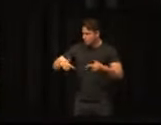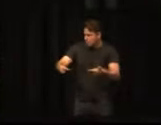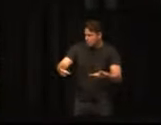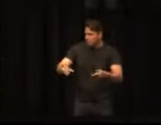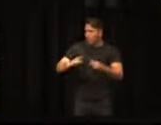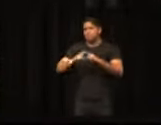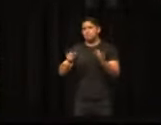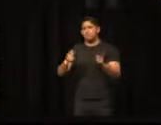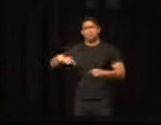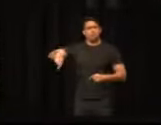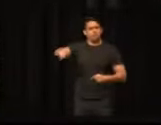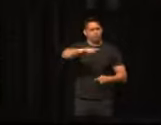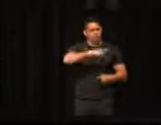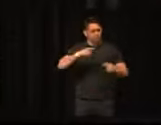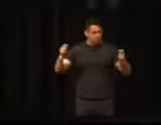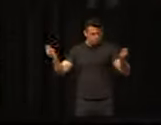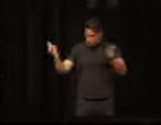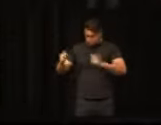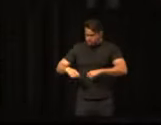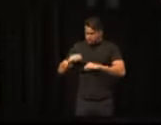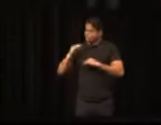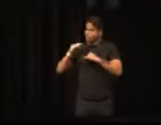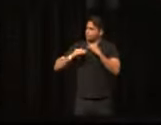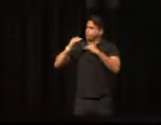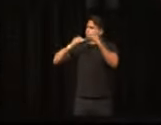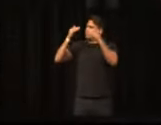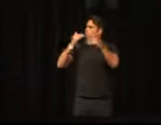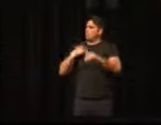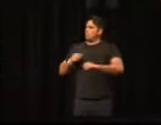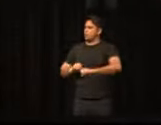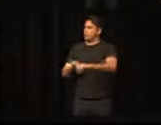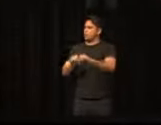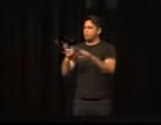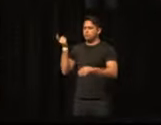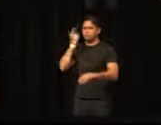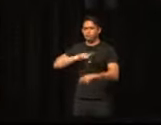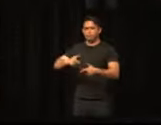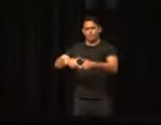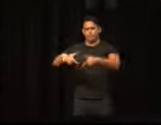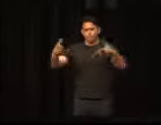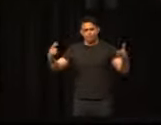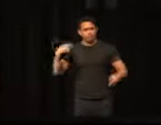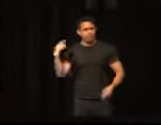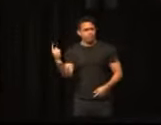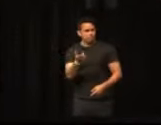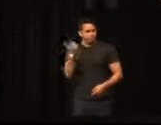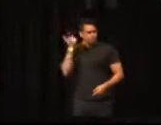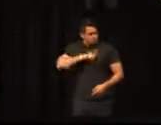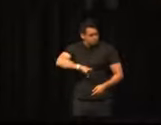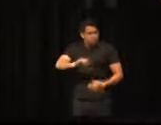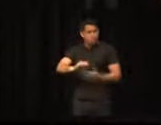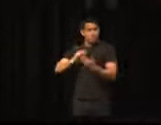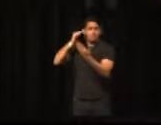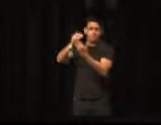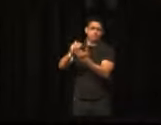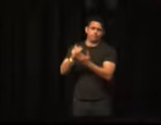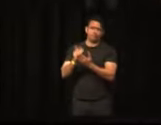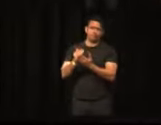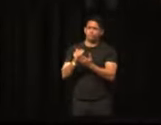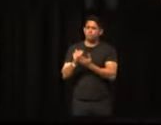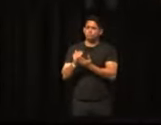acciones, pero que usted pueda desarrollar la educación de una forma más amplia, donde yo pueda ir más